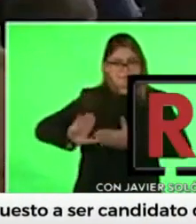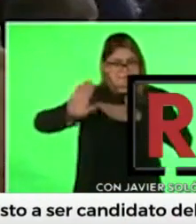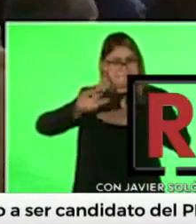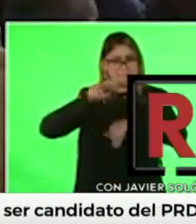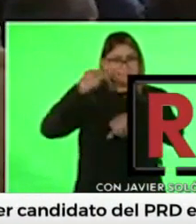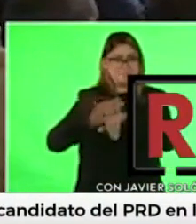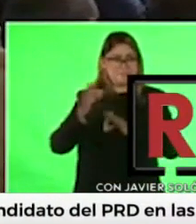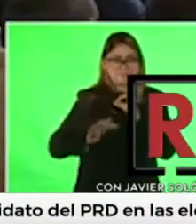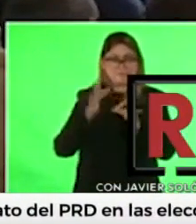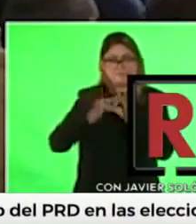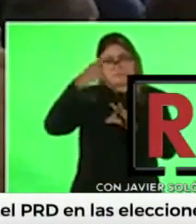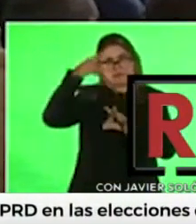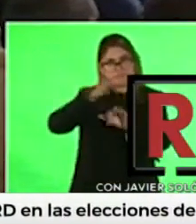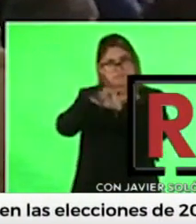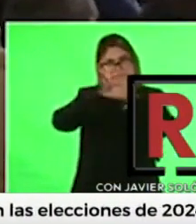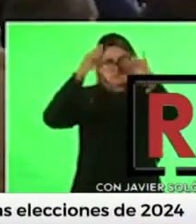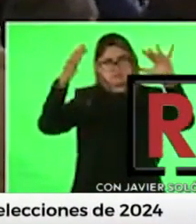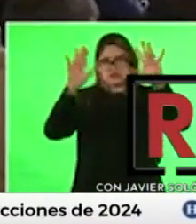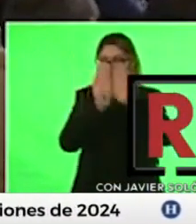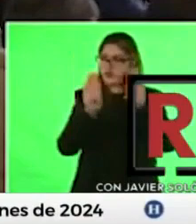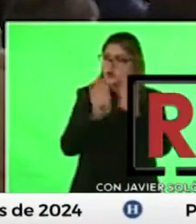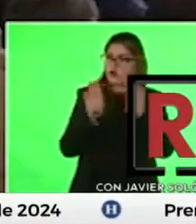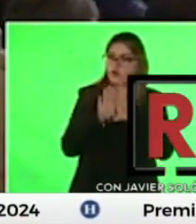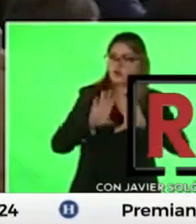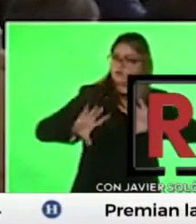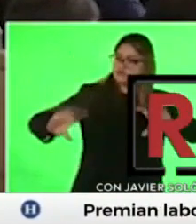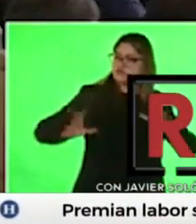de ellas, ya con esto voy a mi tarea, mira, una nueva visión de país.